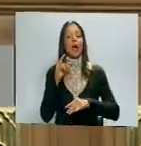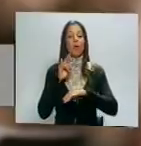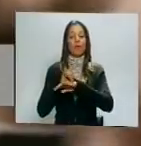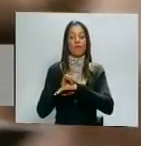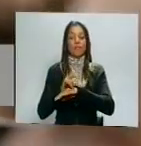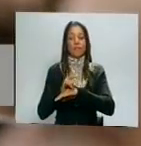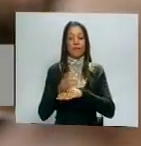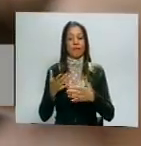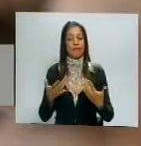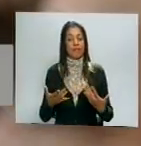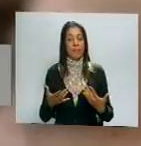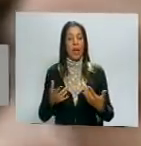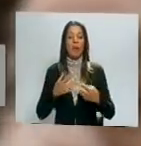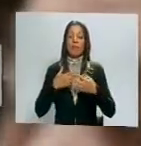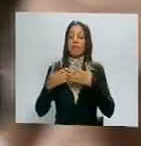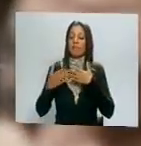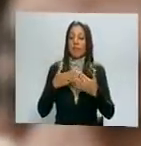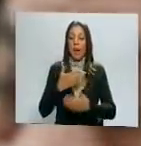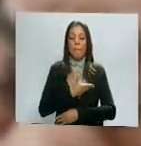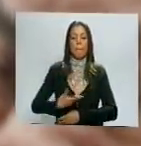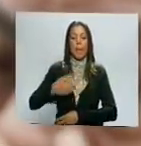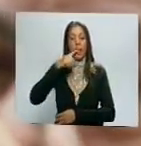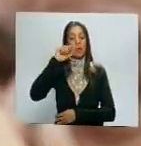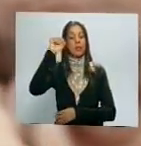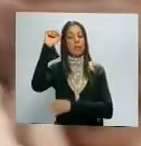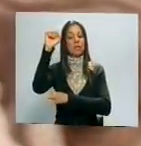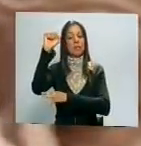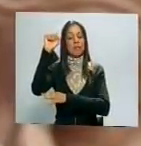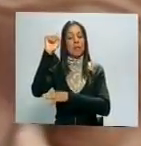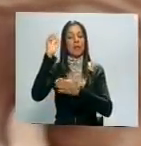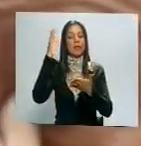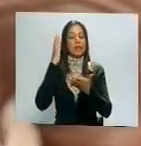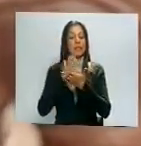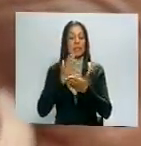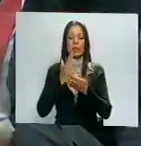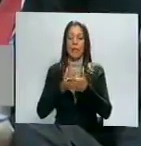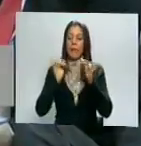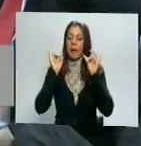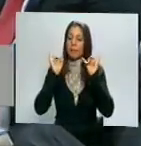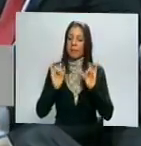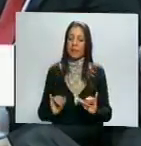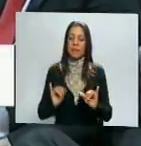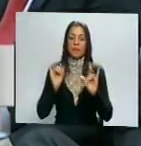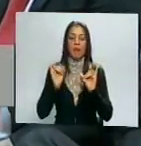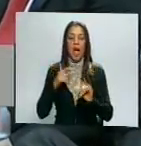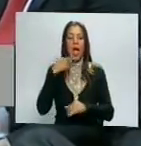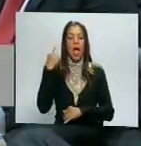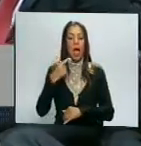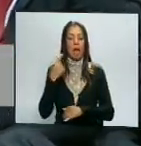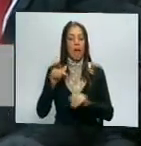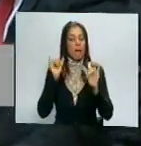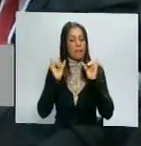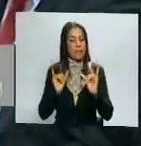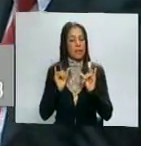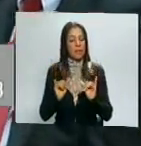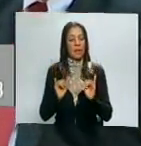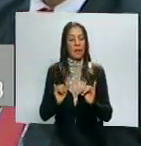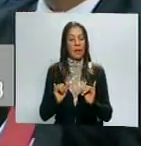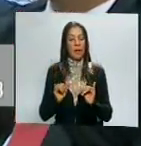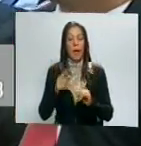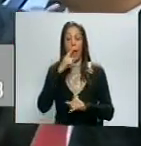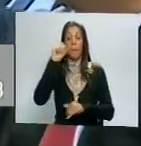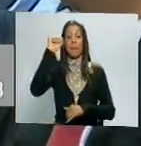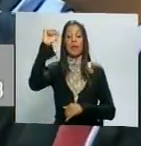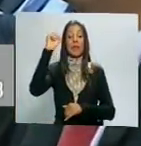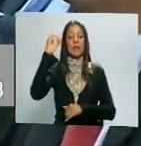Estado. Pero el presidente Nicolás Maduro siempre, siempre lo ha manifestado. Ha manifestado, inclusive el presidente un día pensó en hacer